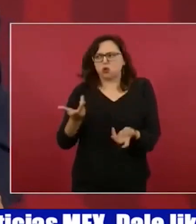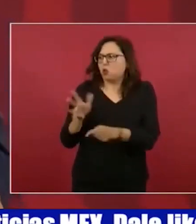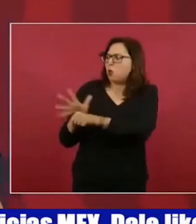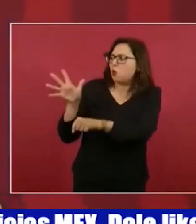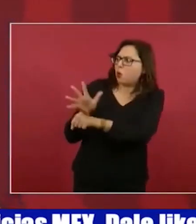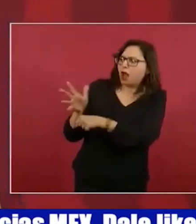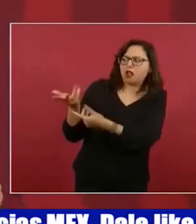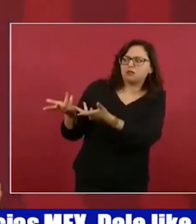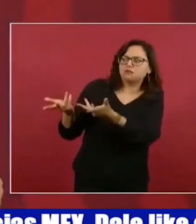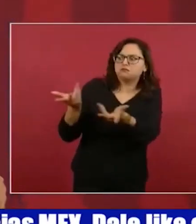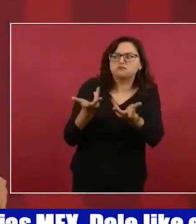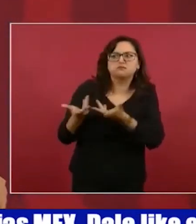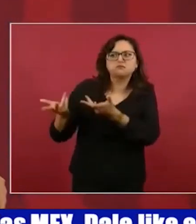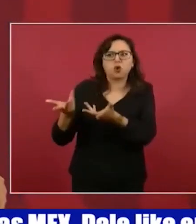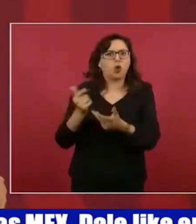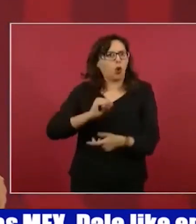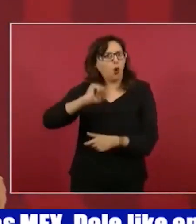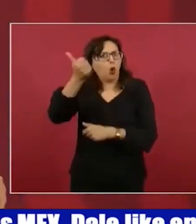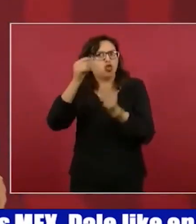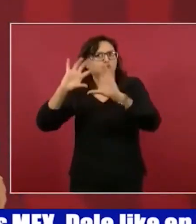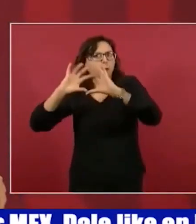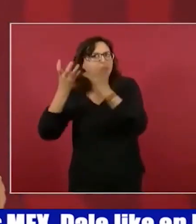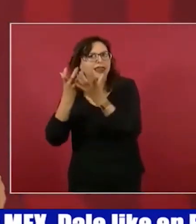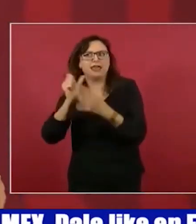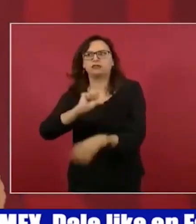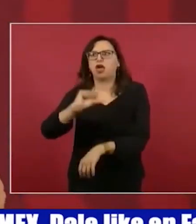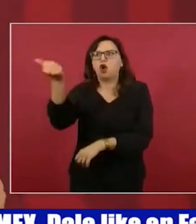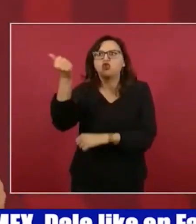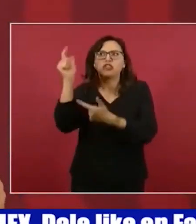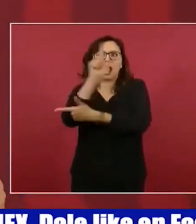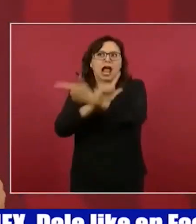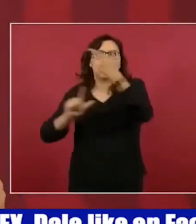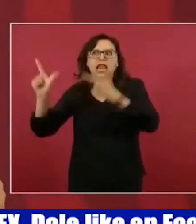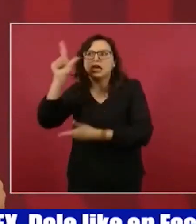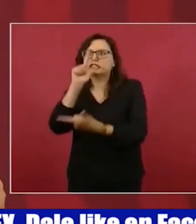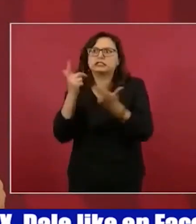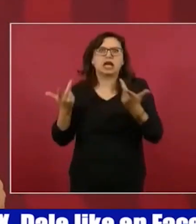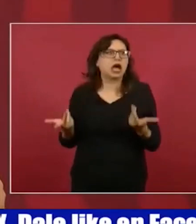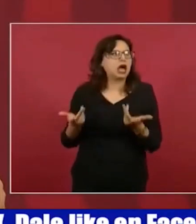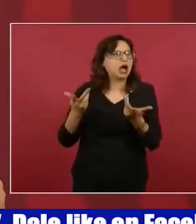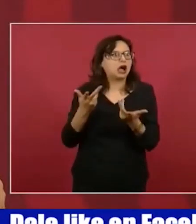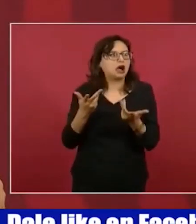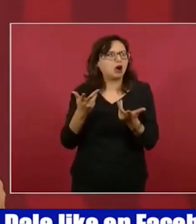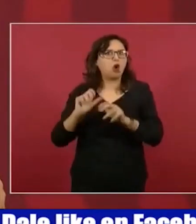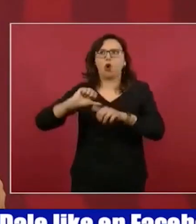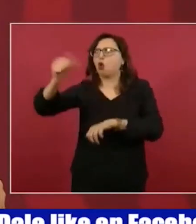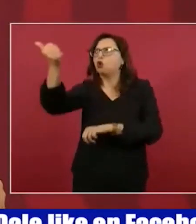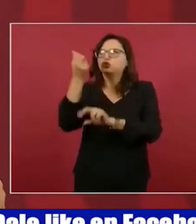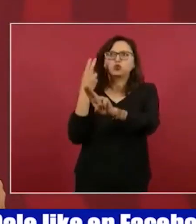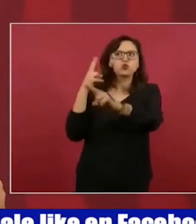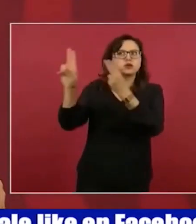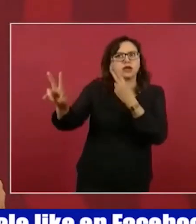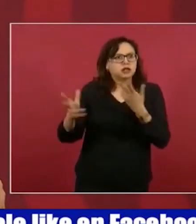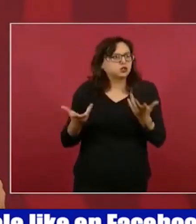¿De qué galaxia? ¿De qué satélite?